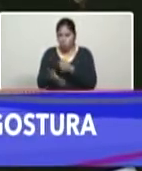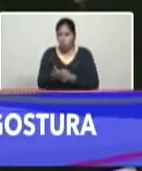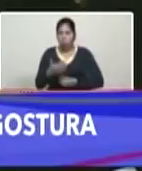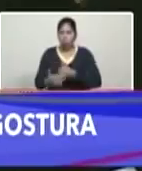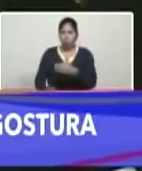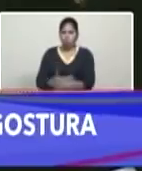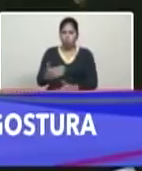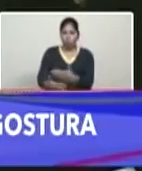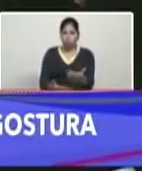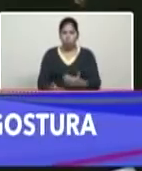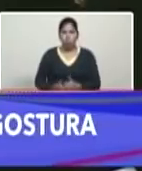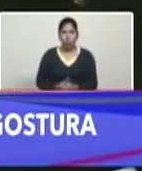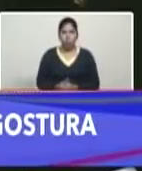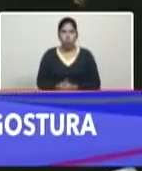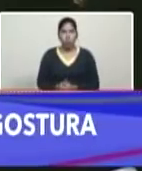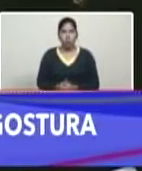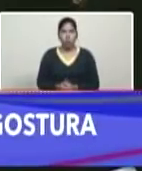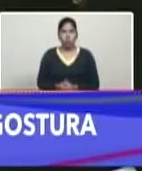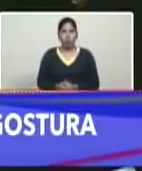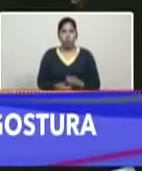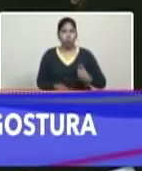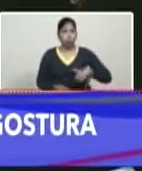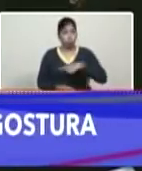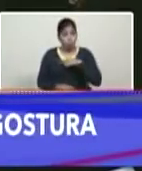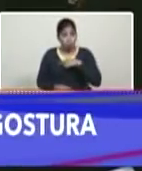No solo fuimos capaces